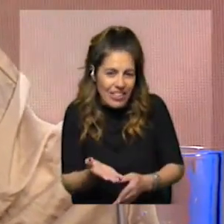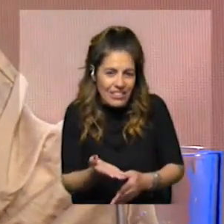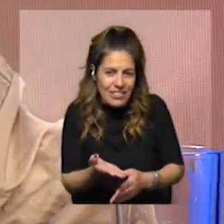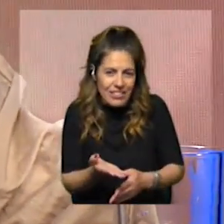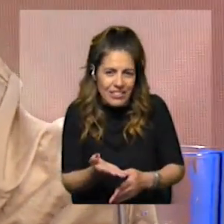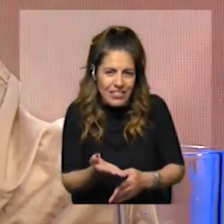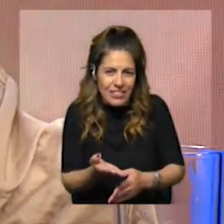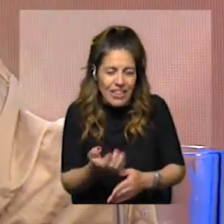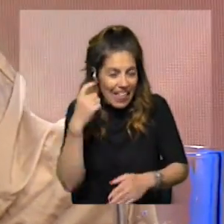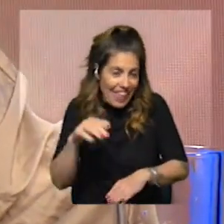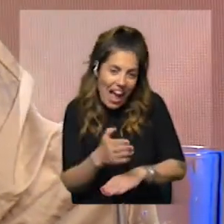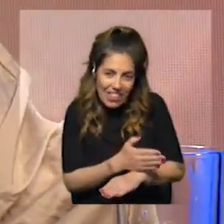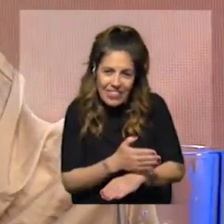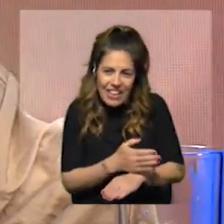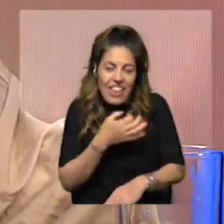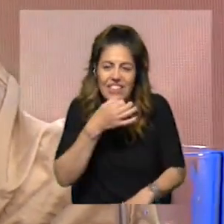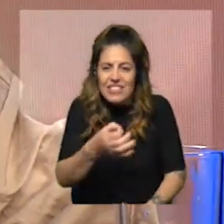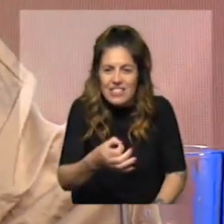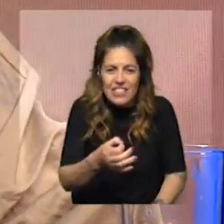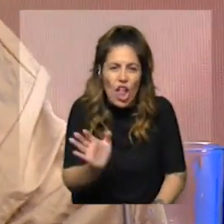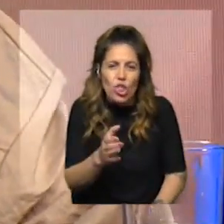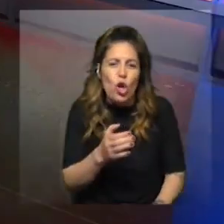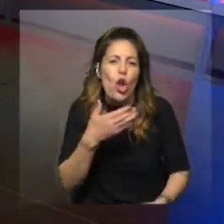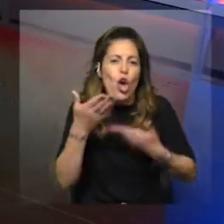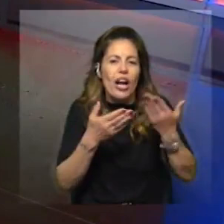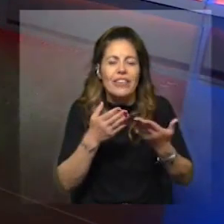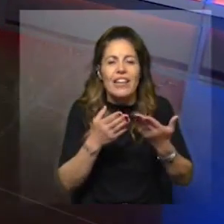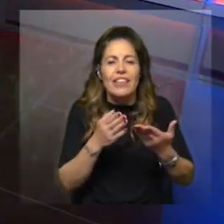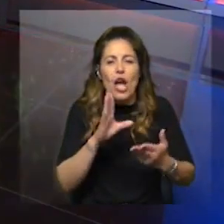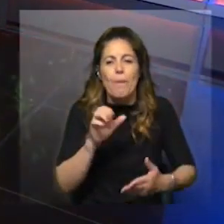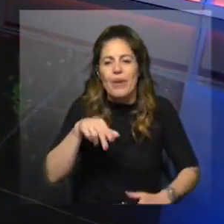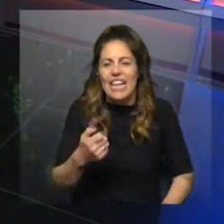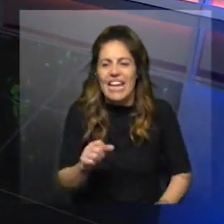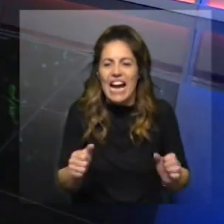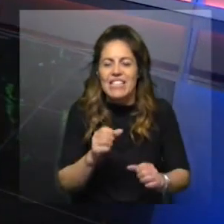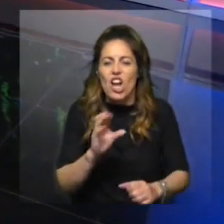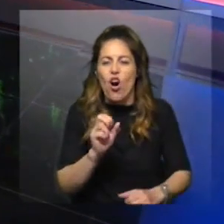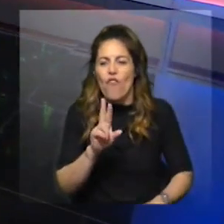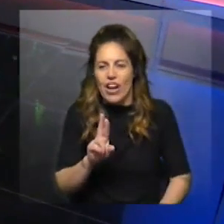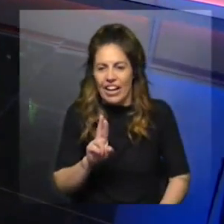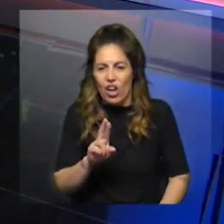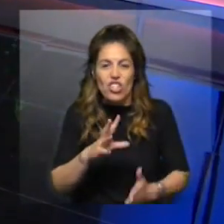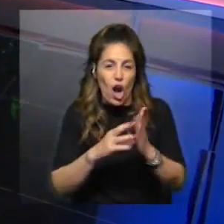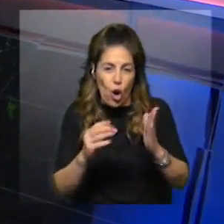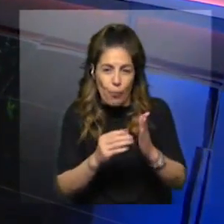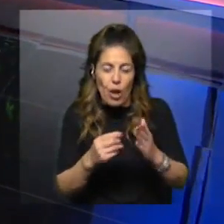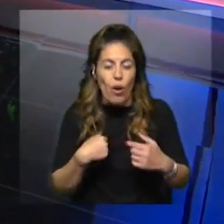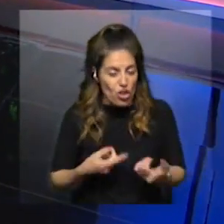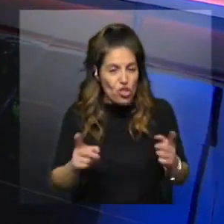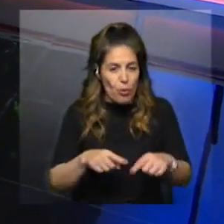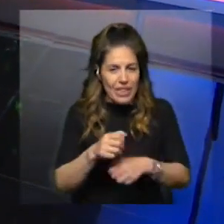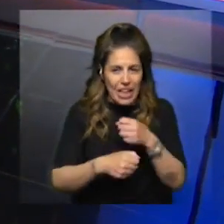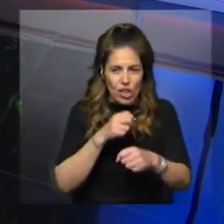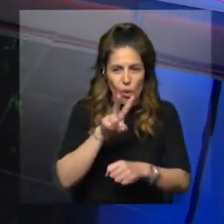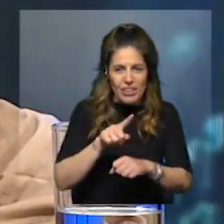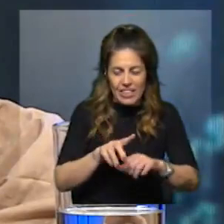Prejuicio. Prejuicio, ahí va. De decir, todos los cantantes de plena hacen cover. Entonces, cuando yo volví en 2019, dije, no vamos a hablar con un